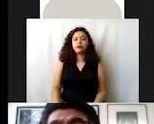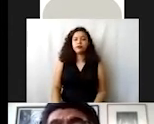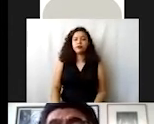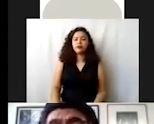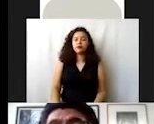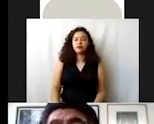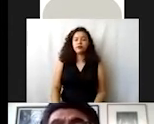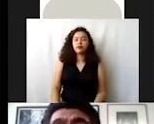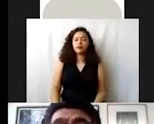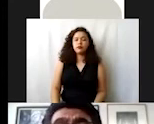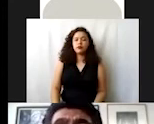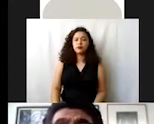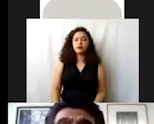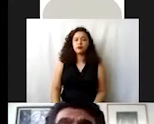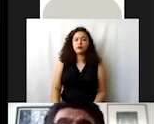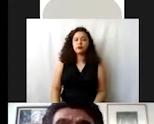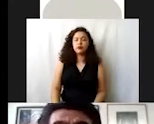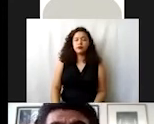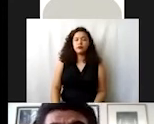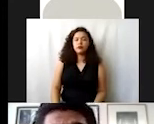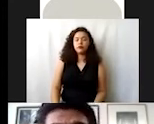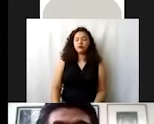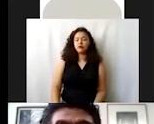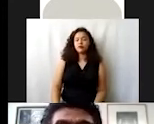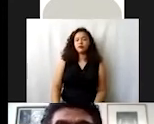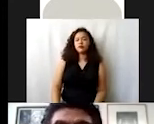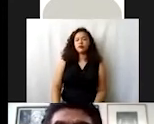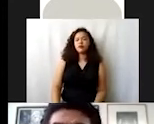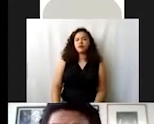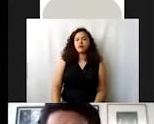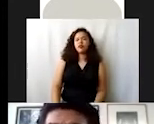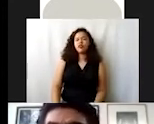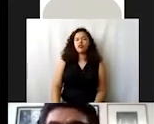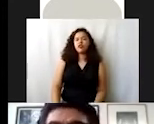Que dice que no es una parte concluyente,